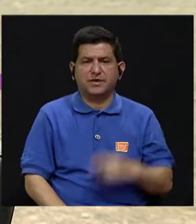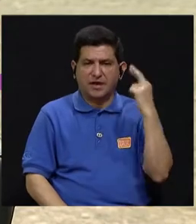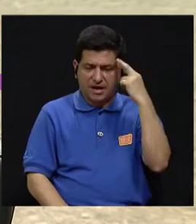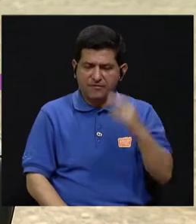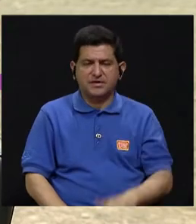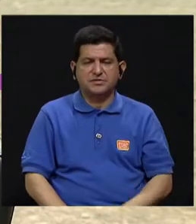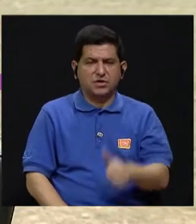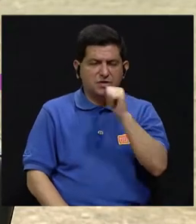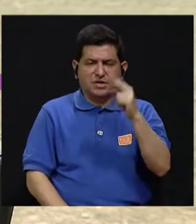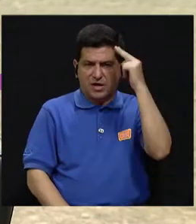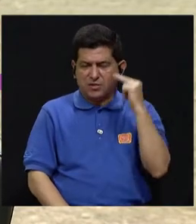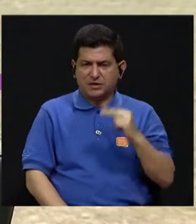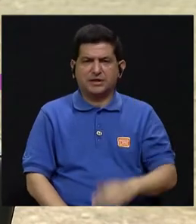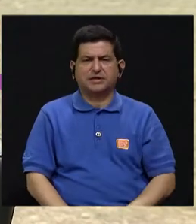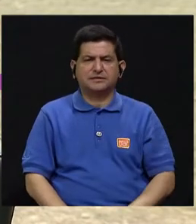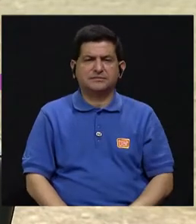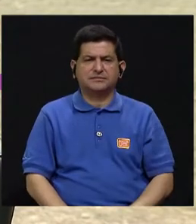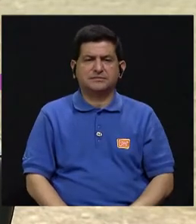producto de las aguas negras,